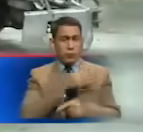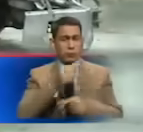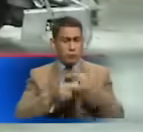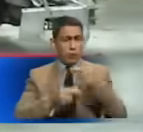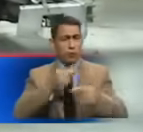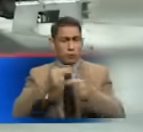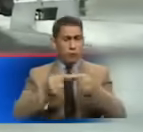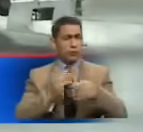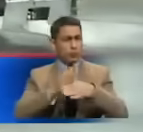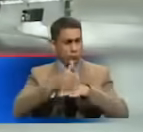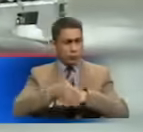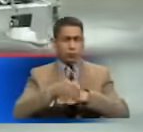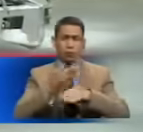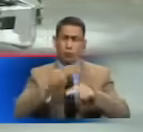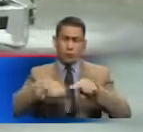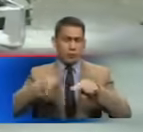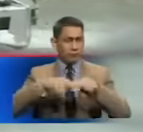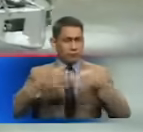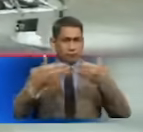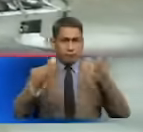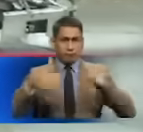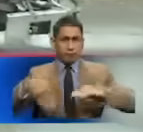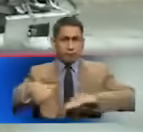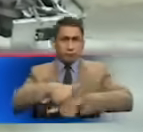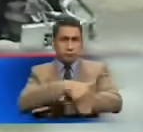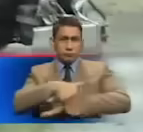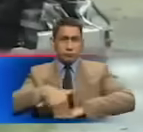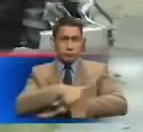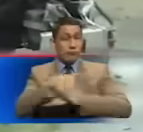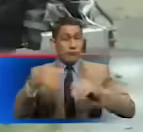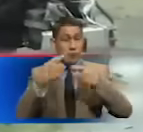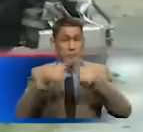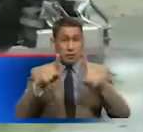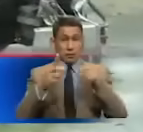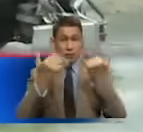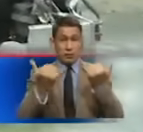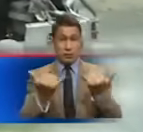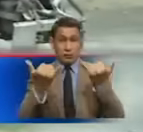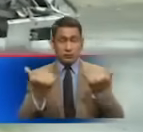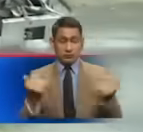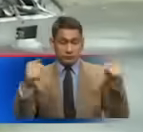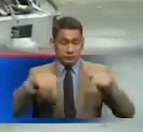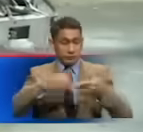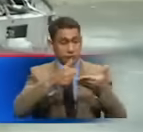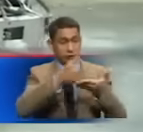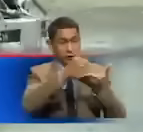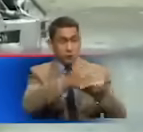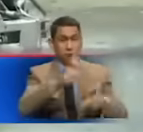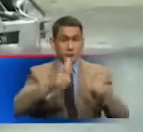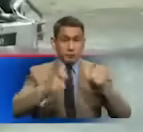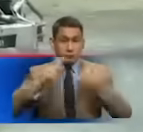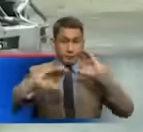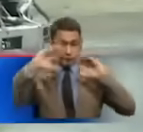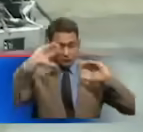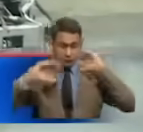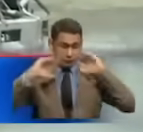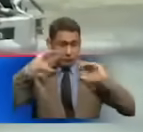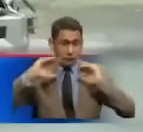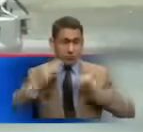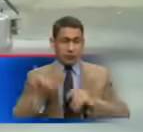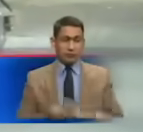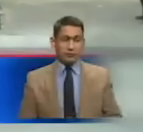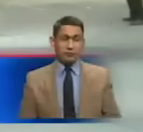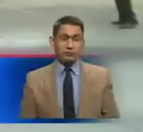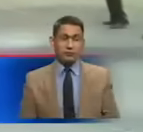Estamos ayudando en lo que podamos, estamos dando toda la ayuda necesaria, hemos hecho rutas de evacuación para los